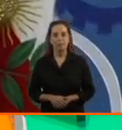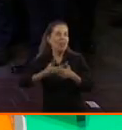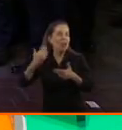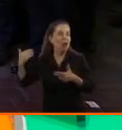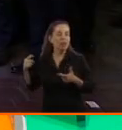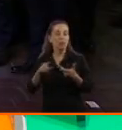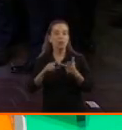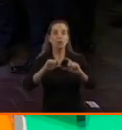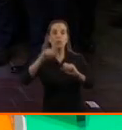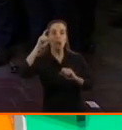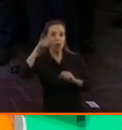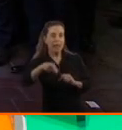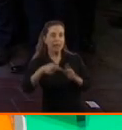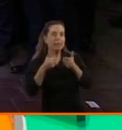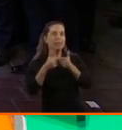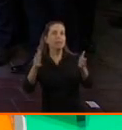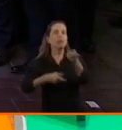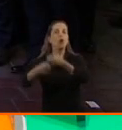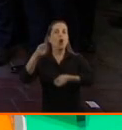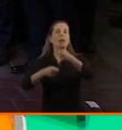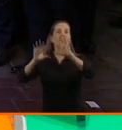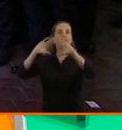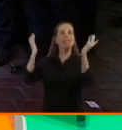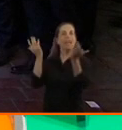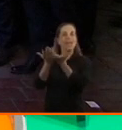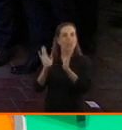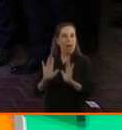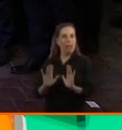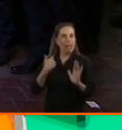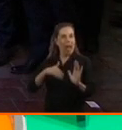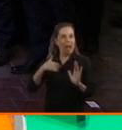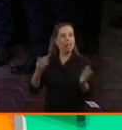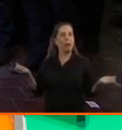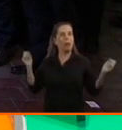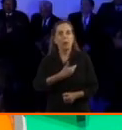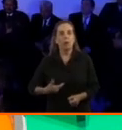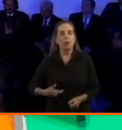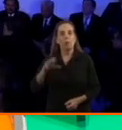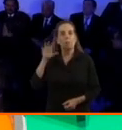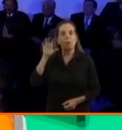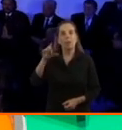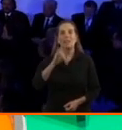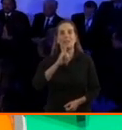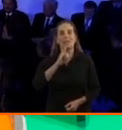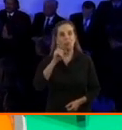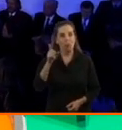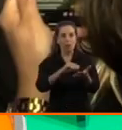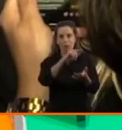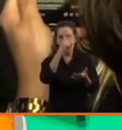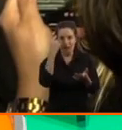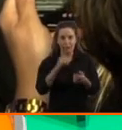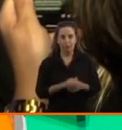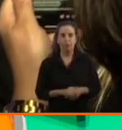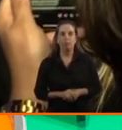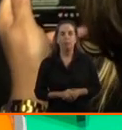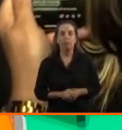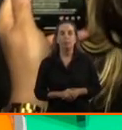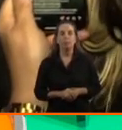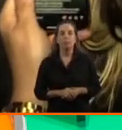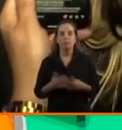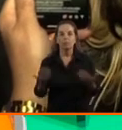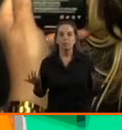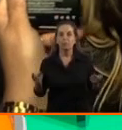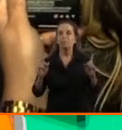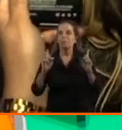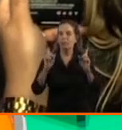¿no? O extrañas por lo menos para la expectativa de lo que generalmente ocurre en el espacio público, y una vez que están en la situación de gobierno,